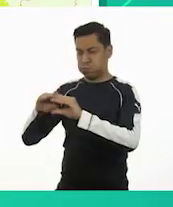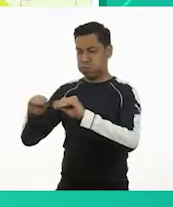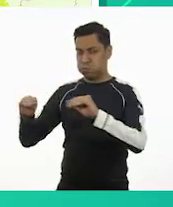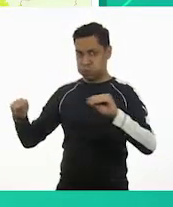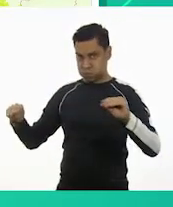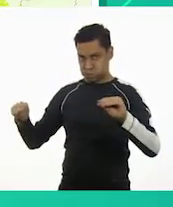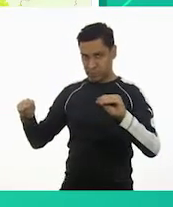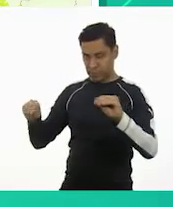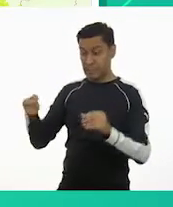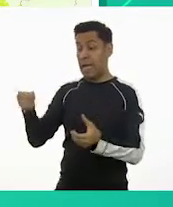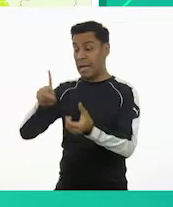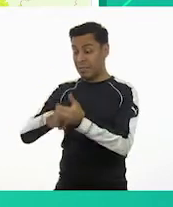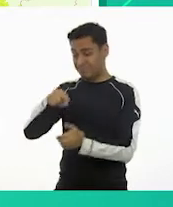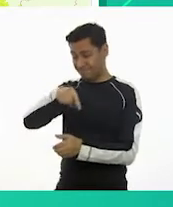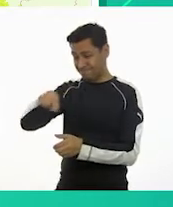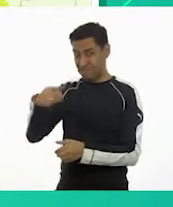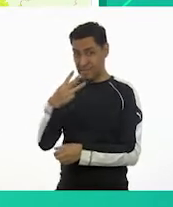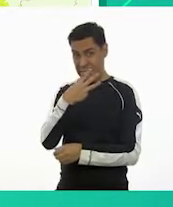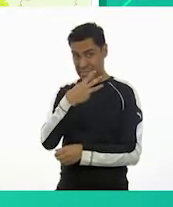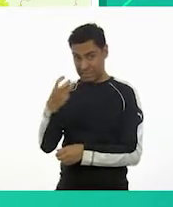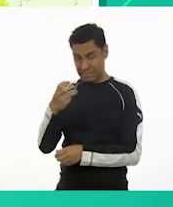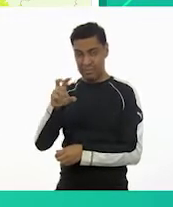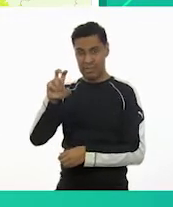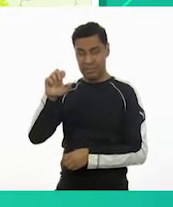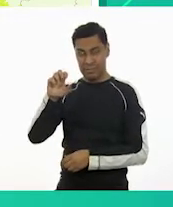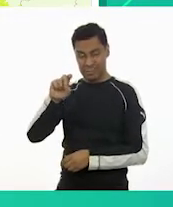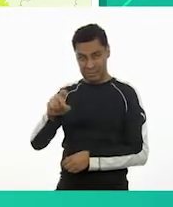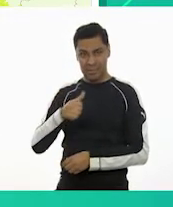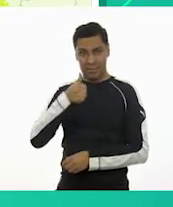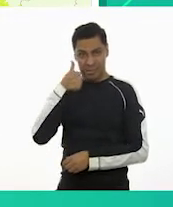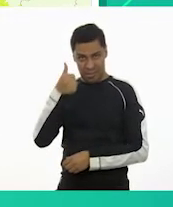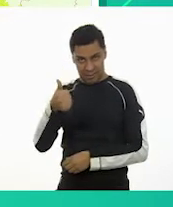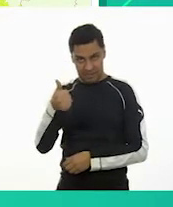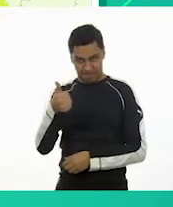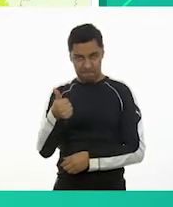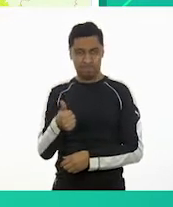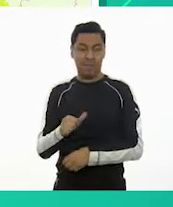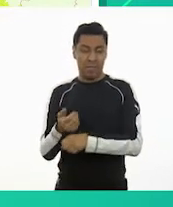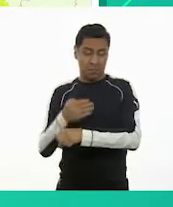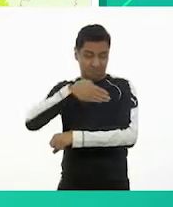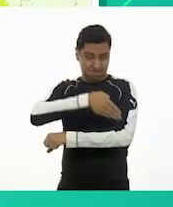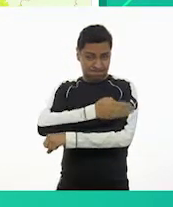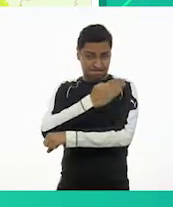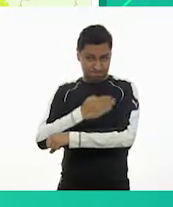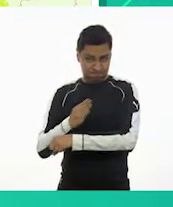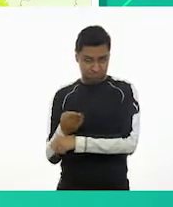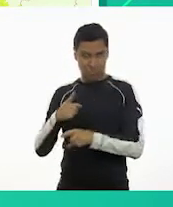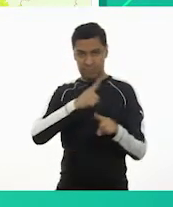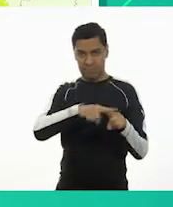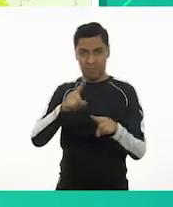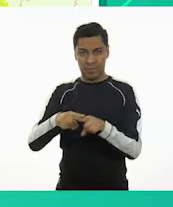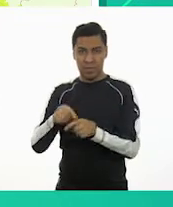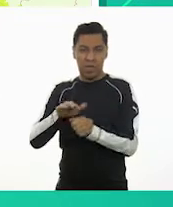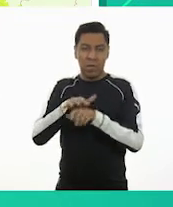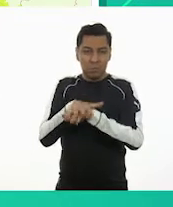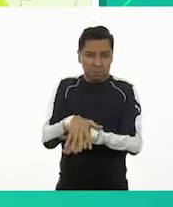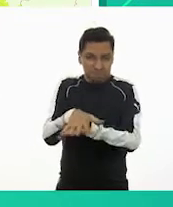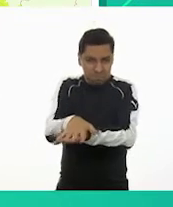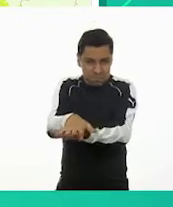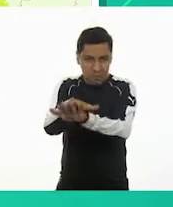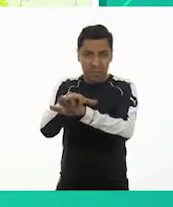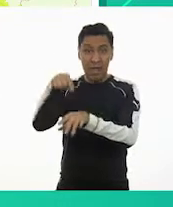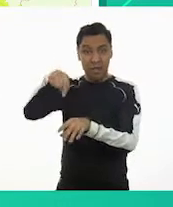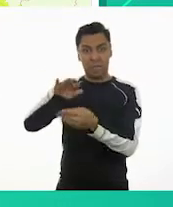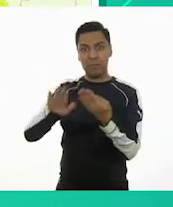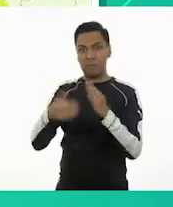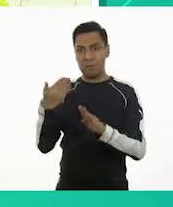de mamíferos marinos, 31 especies de cetáceos, 5 de las 7 especies de tortugas marinas del mundo,